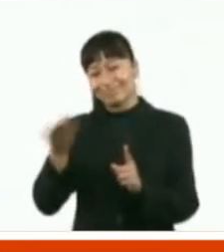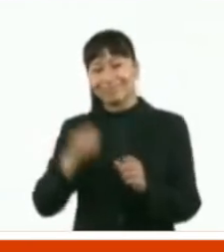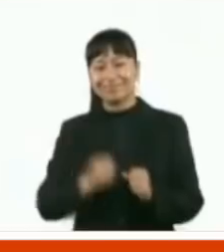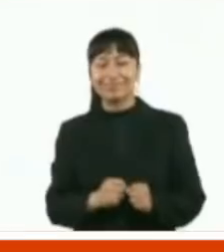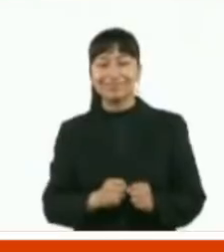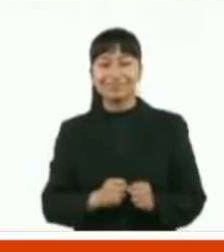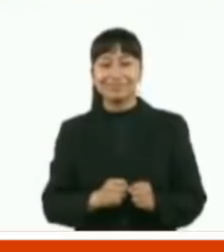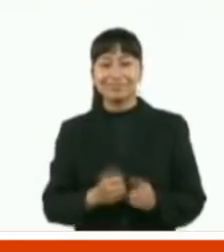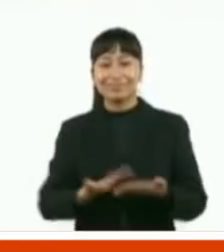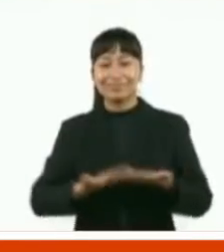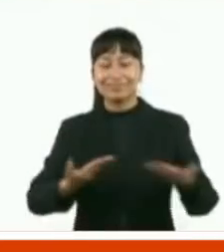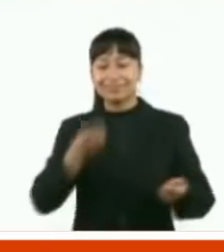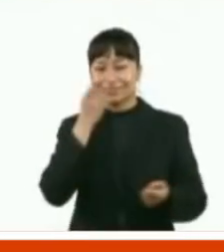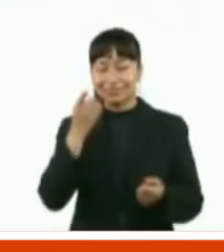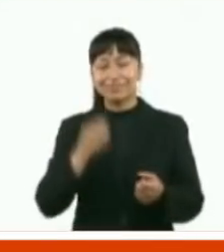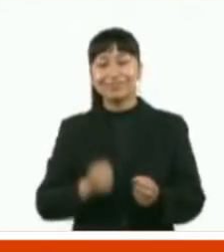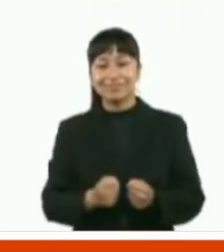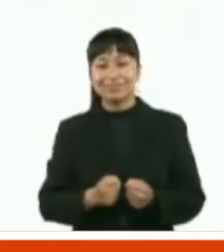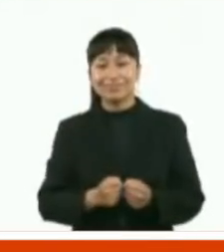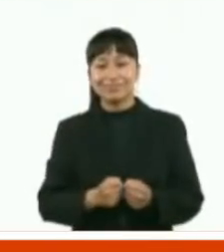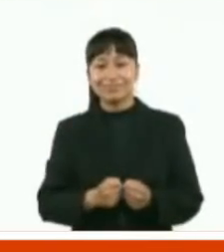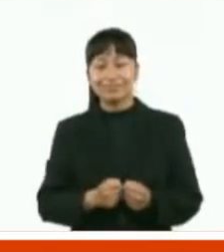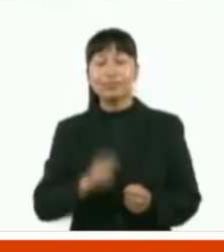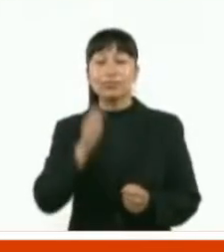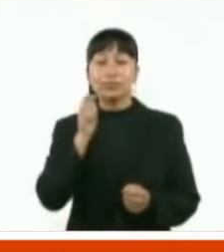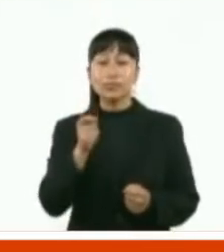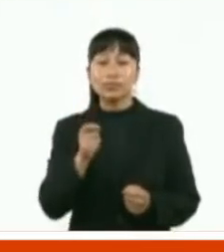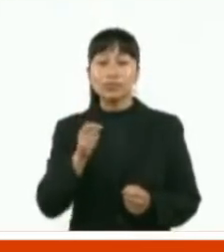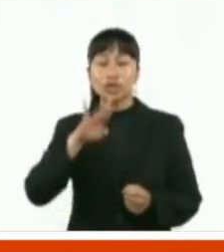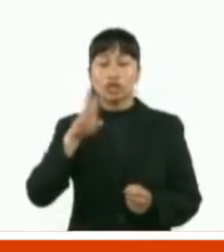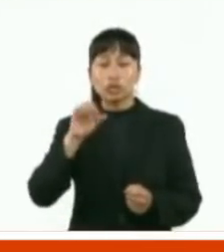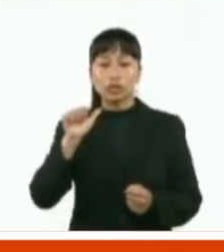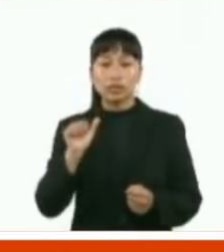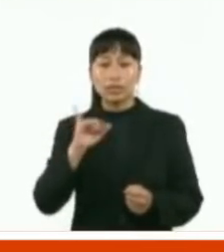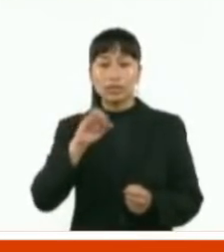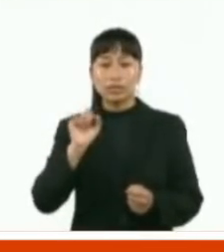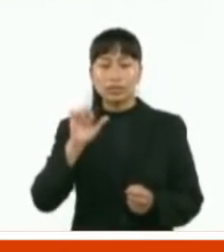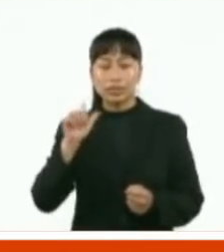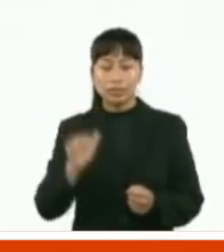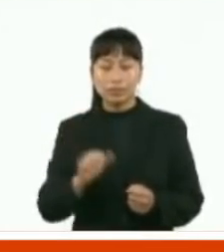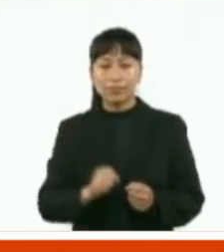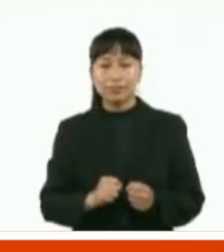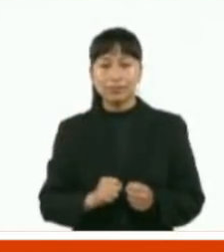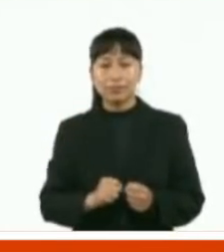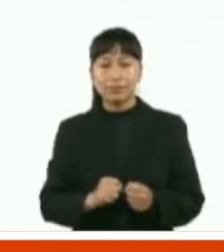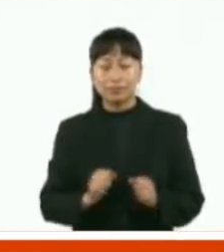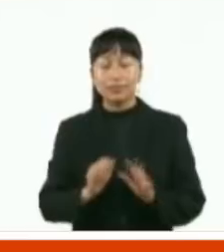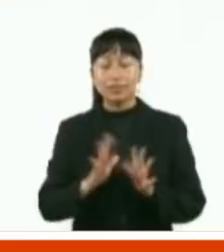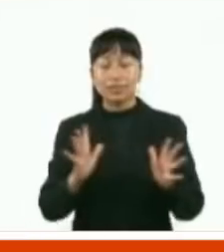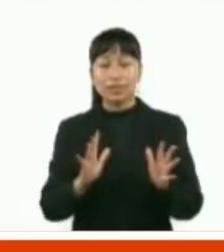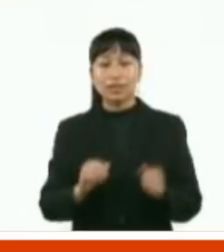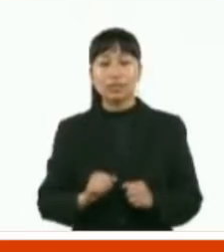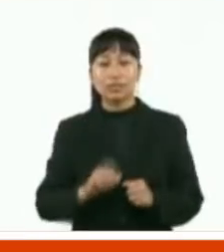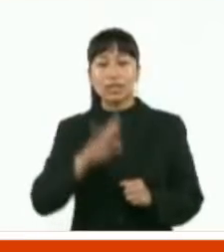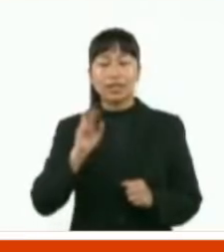y ahora digo además lo que significa Rosa Isela. Por supuesto, a Ernestina